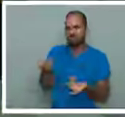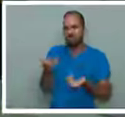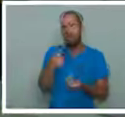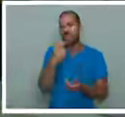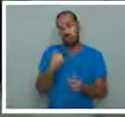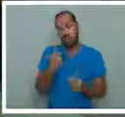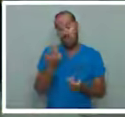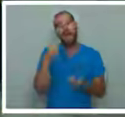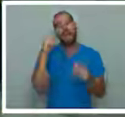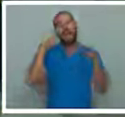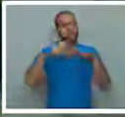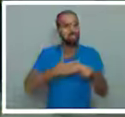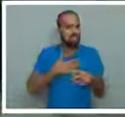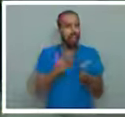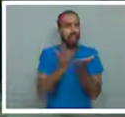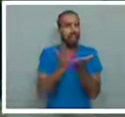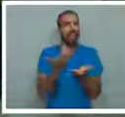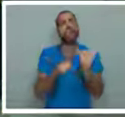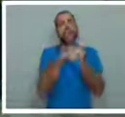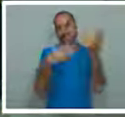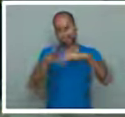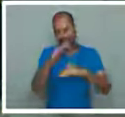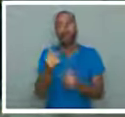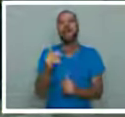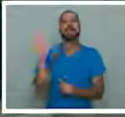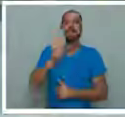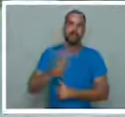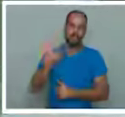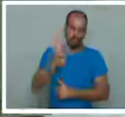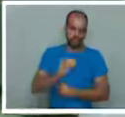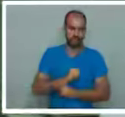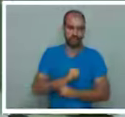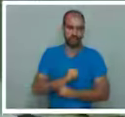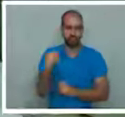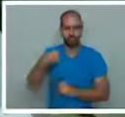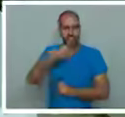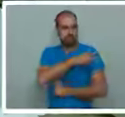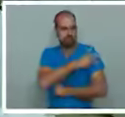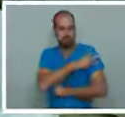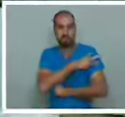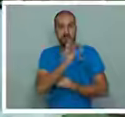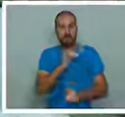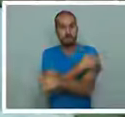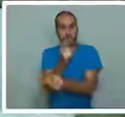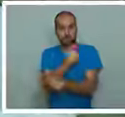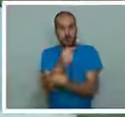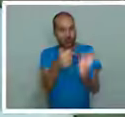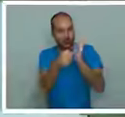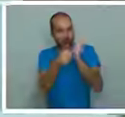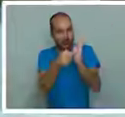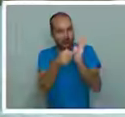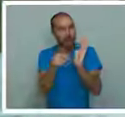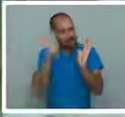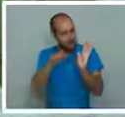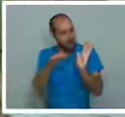igualmente una profesora que me inspiró a bien los días que sucede en este laboratorio en una jornada habitual de trabajo